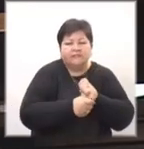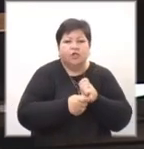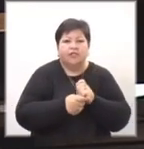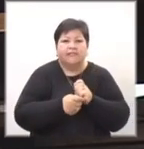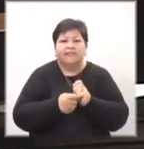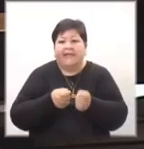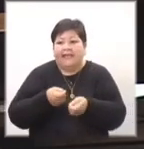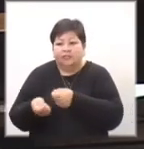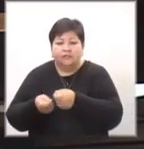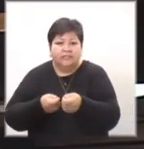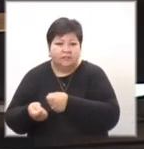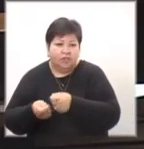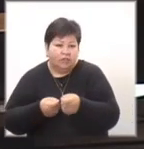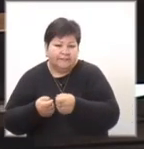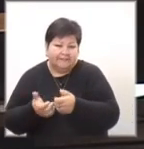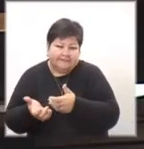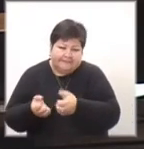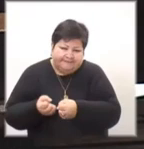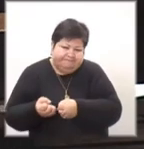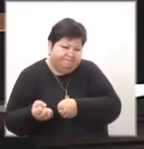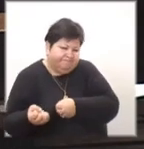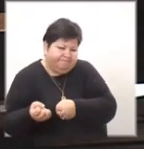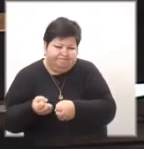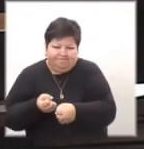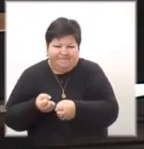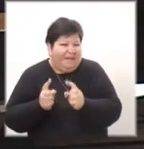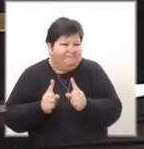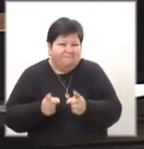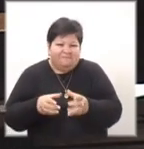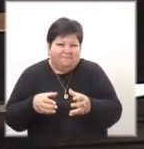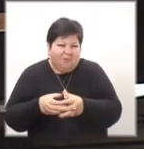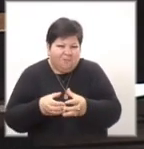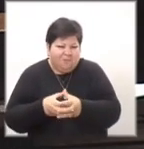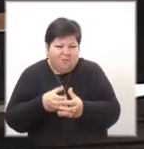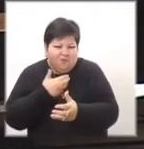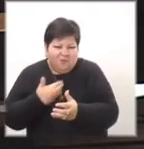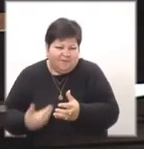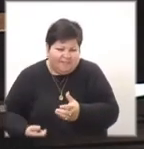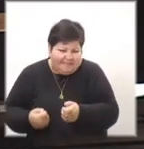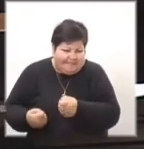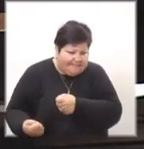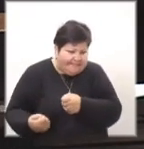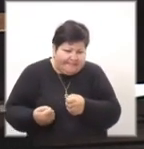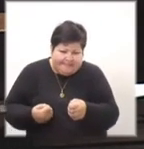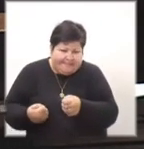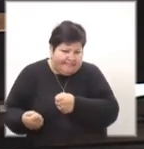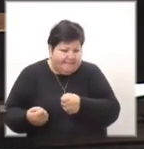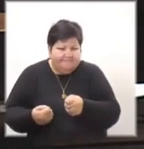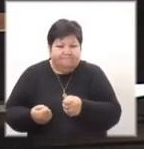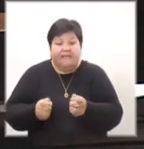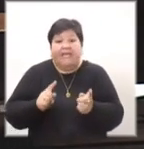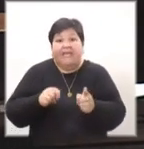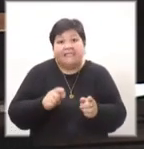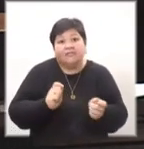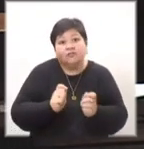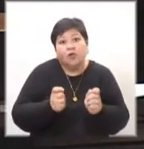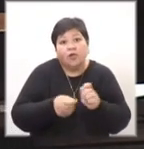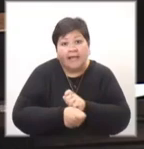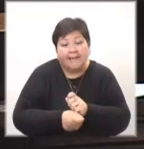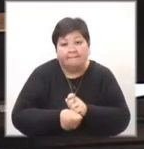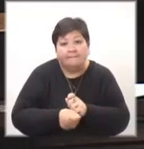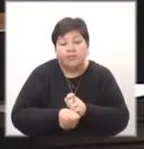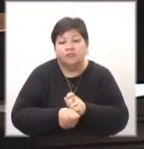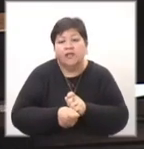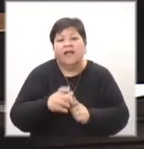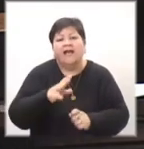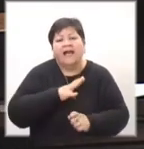negociaciones e interminables tironeos al interior de la propia coalición. Estos cambios implicaron más de un centenar de